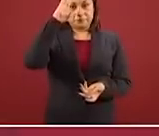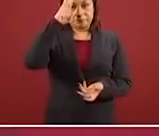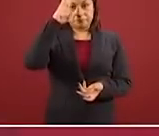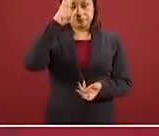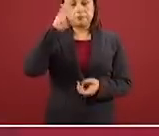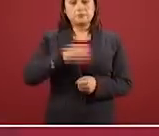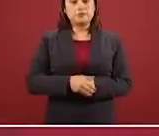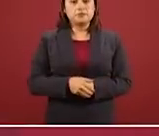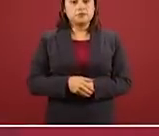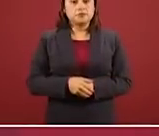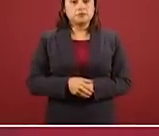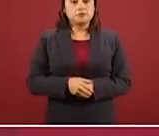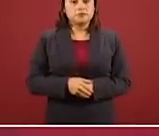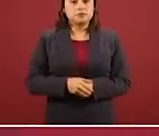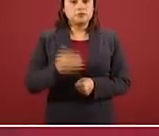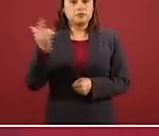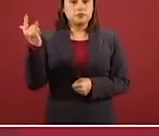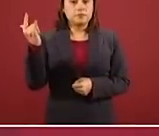comercial